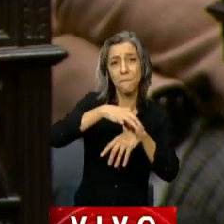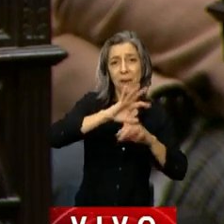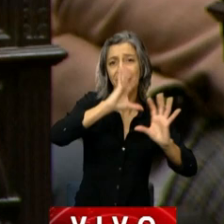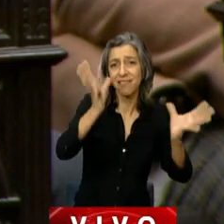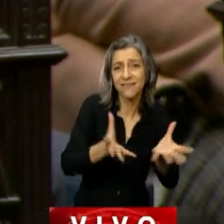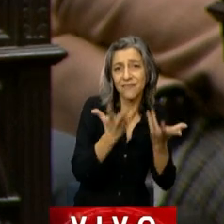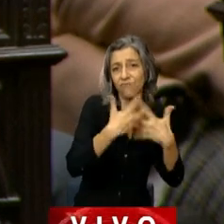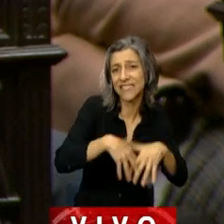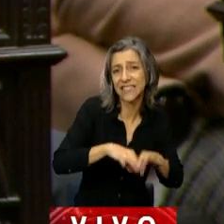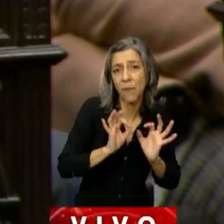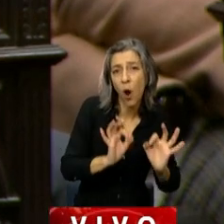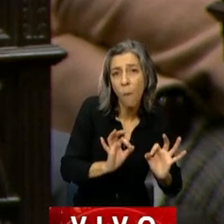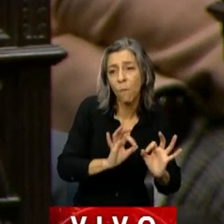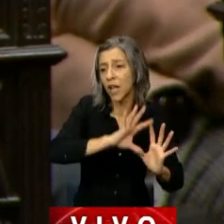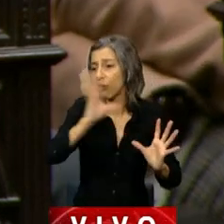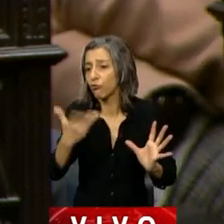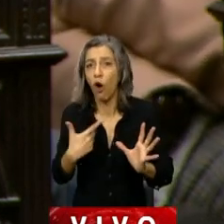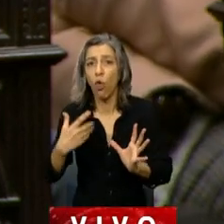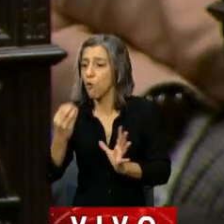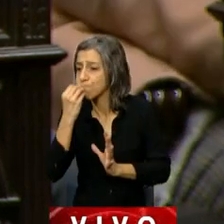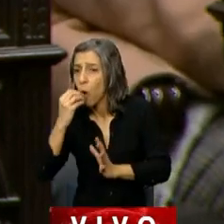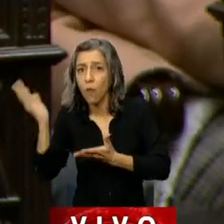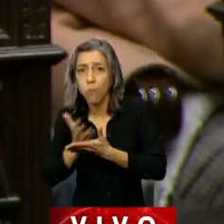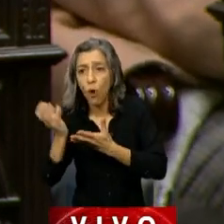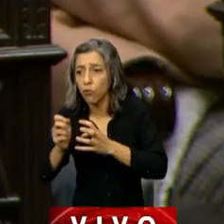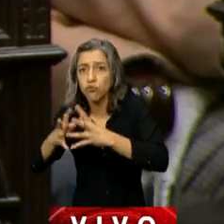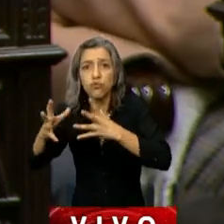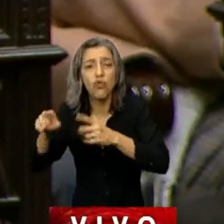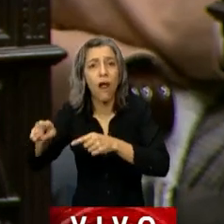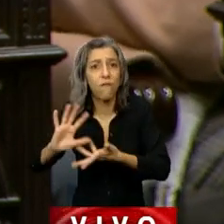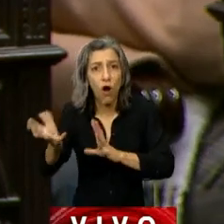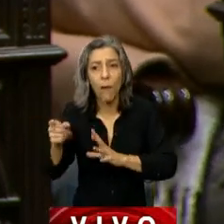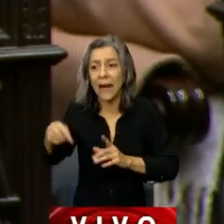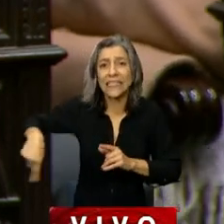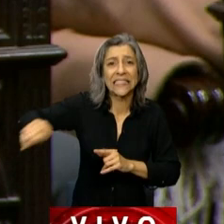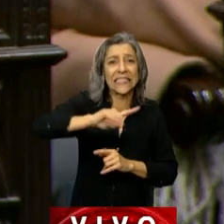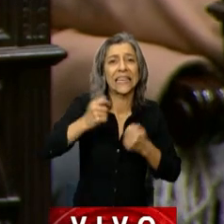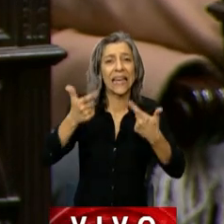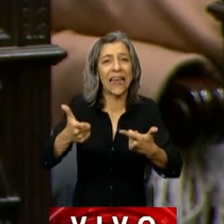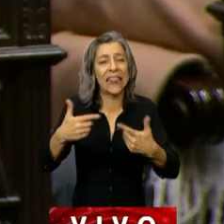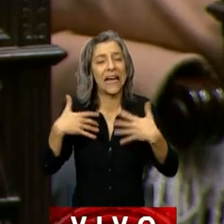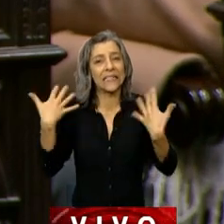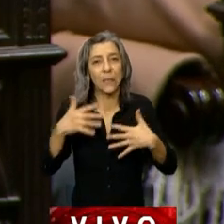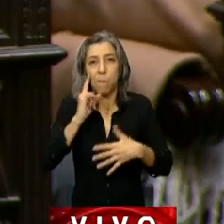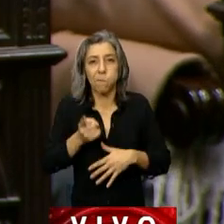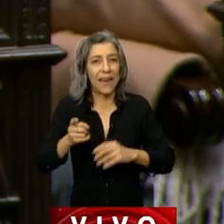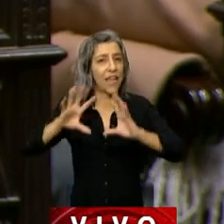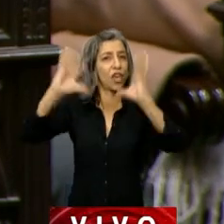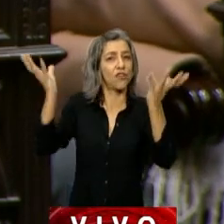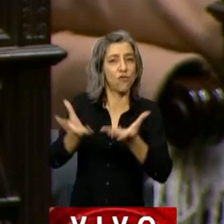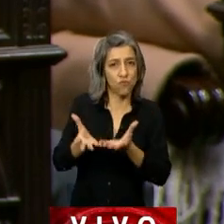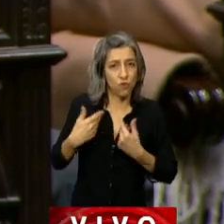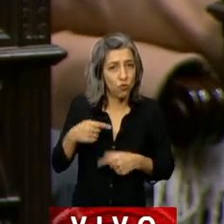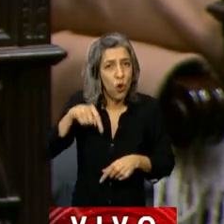de alimentos han puesto en riesgo a todas las naciones. Hay pocos antimicrobianos en fase de investigación